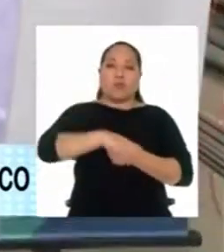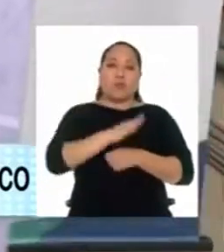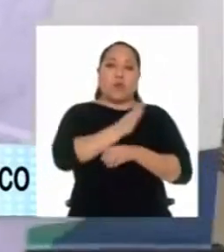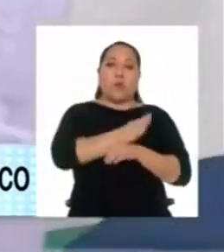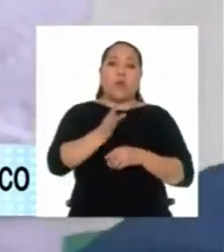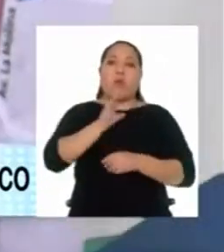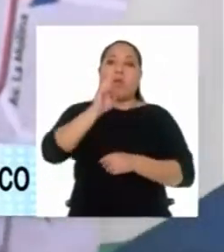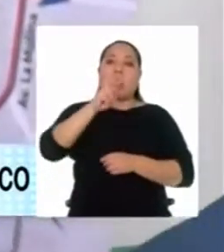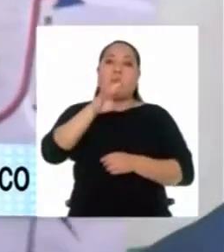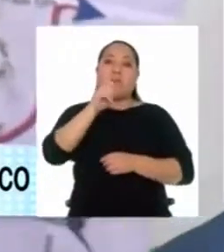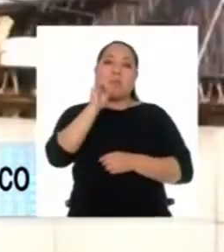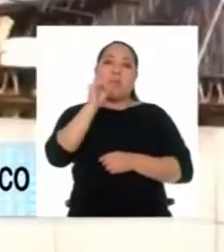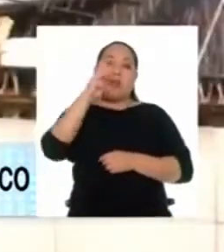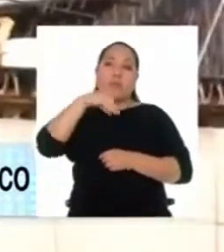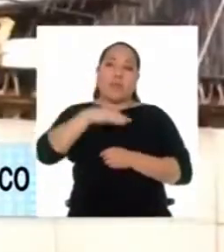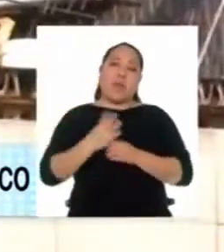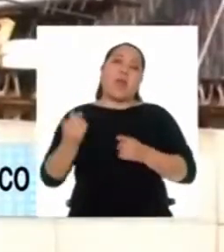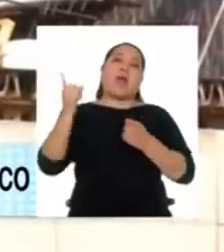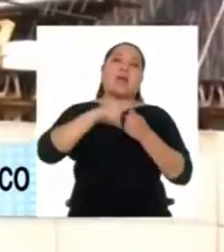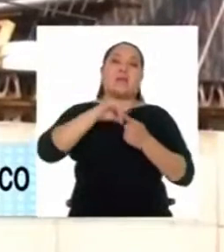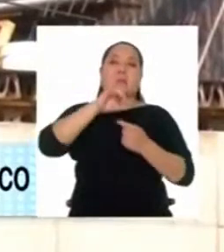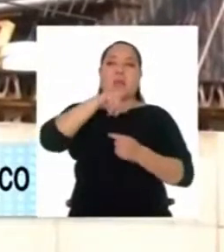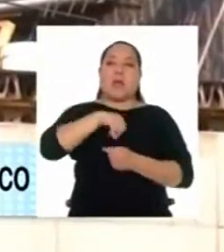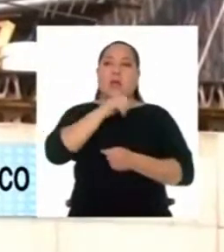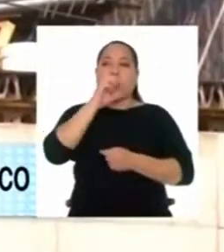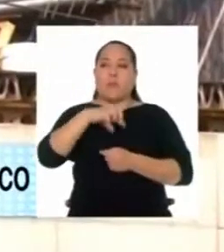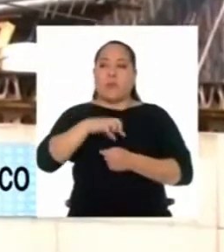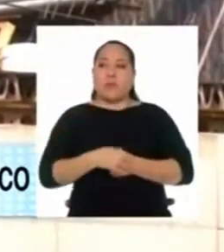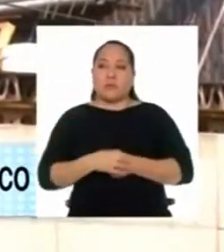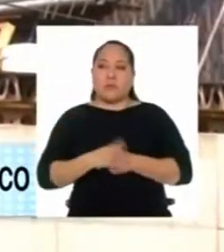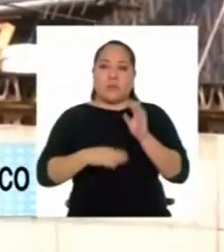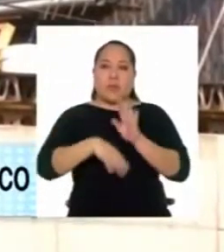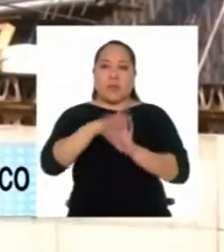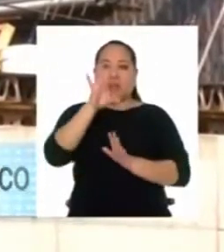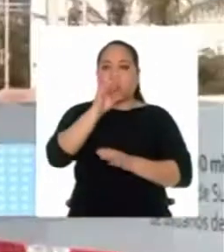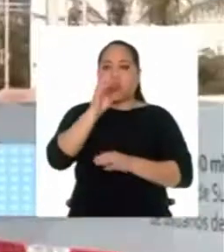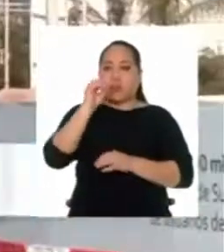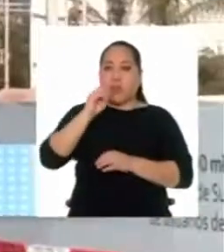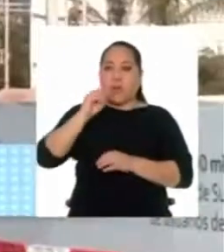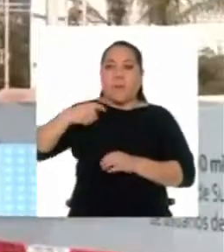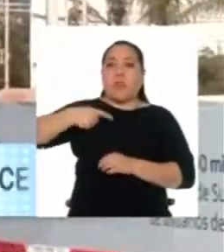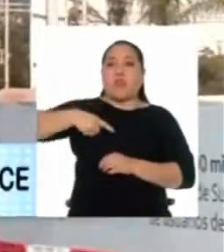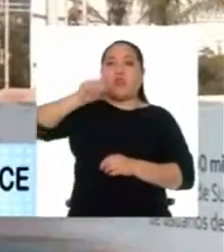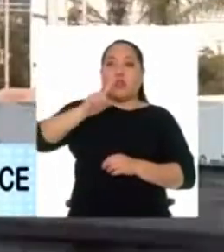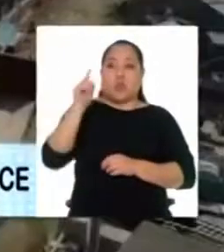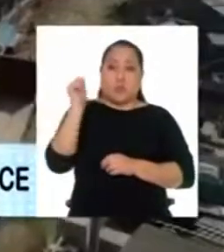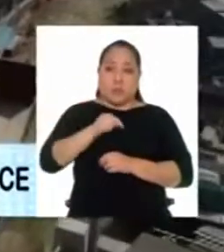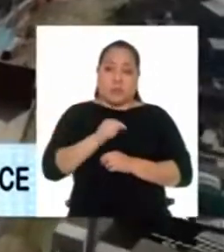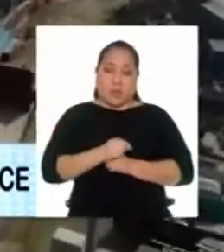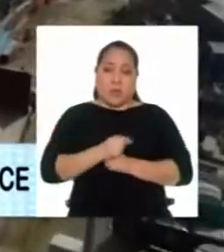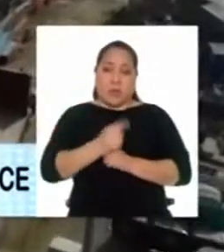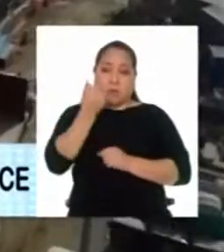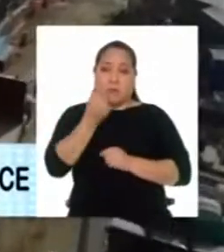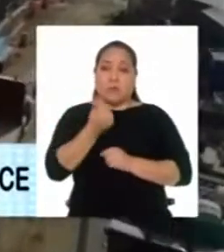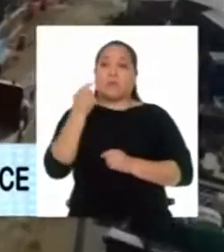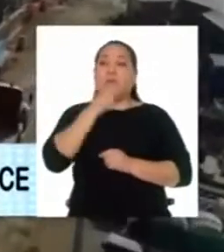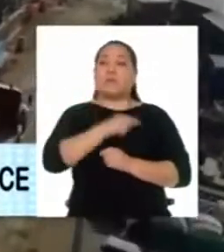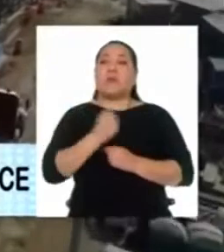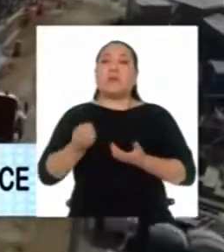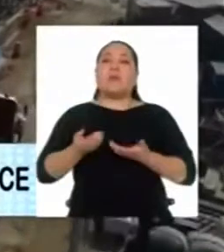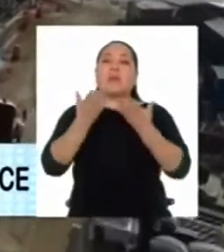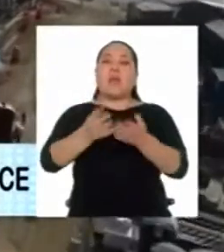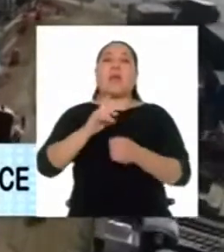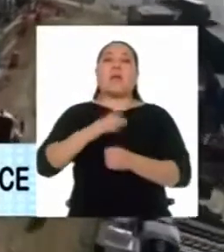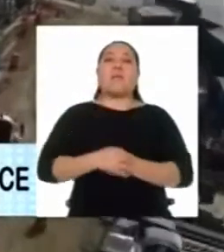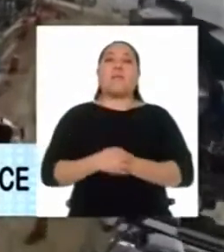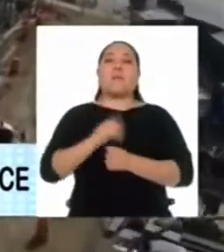¿no?, hacia Javier Prado. Con más de 80 millones de soles en inversión, este viaducto de 2 kilómetros de extensión será entregado